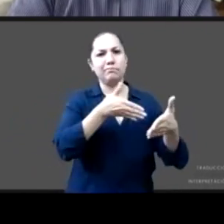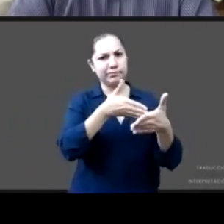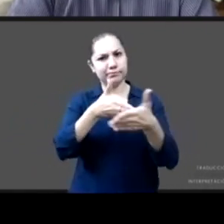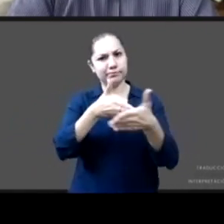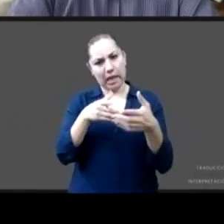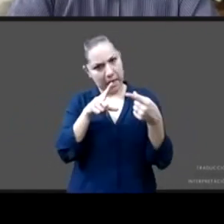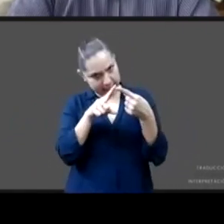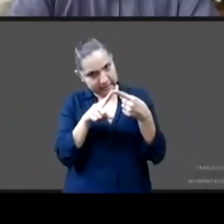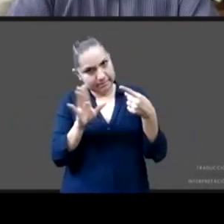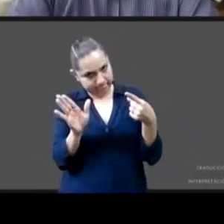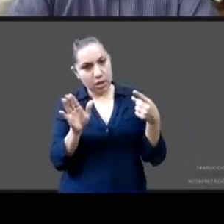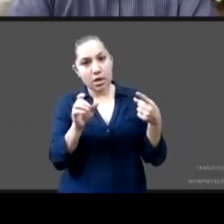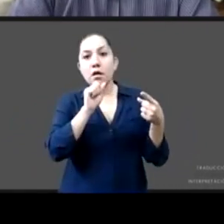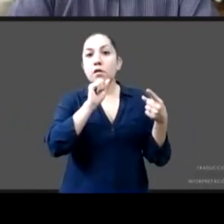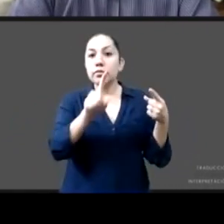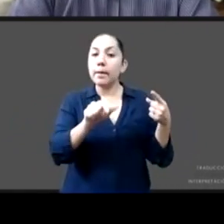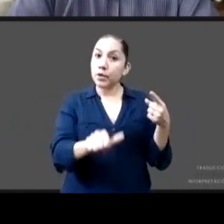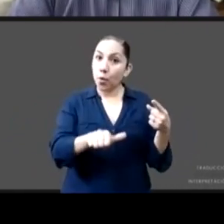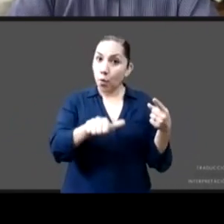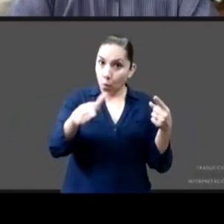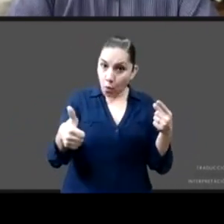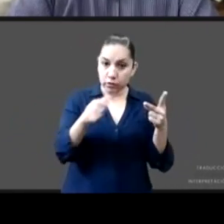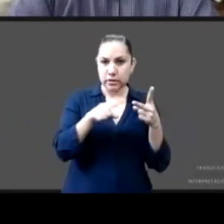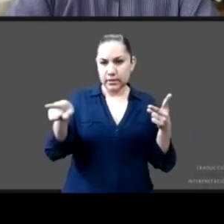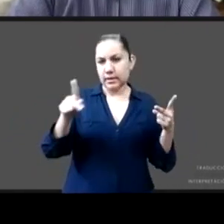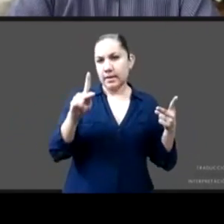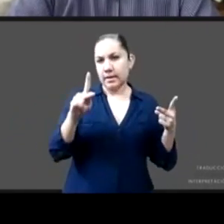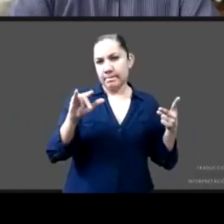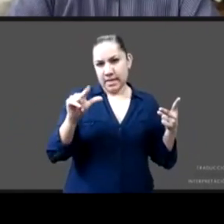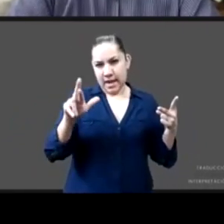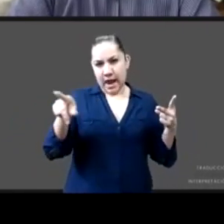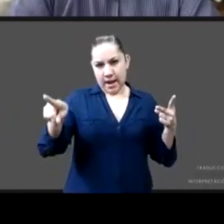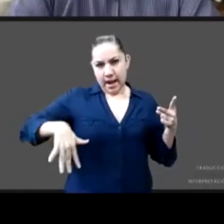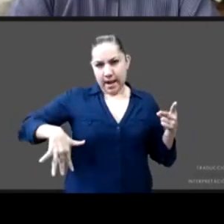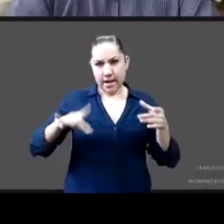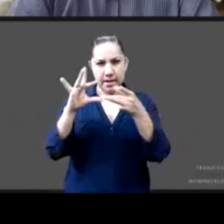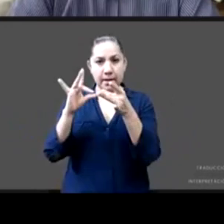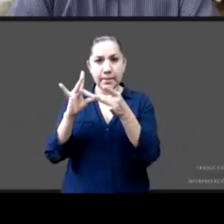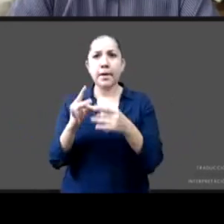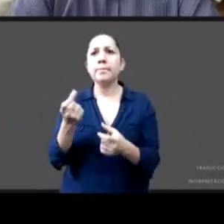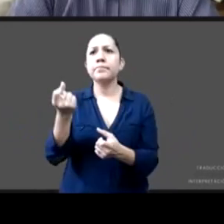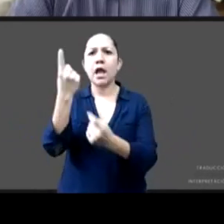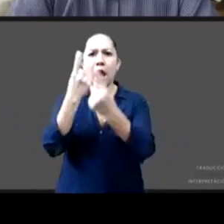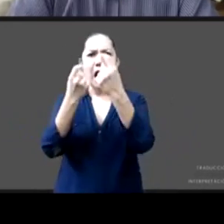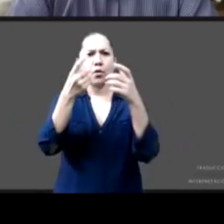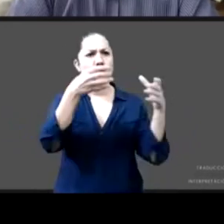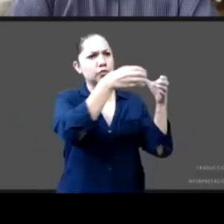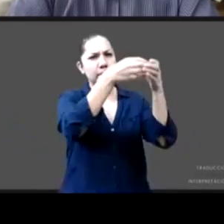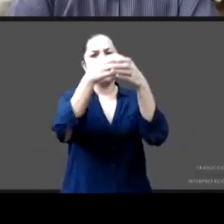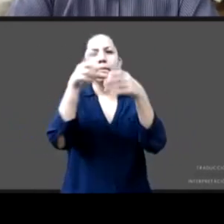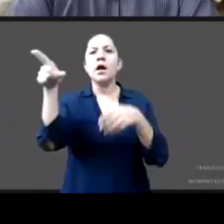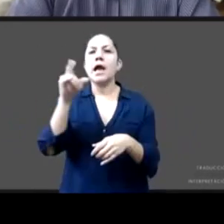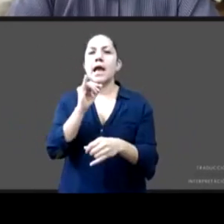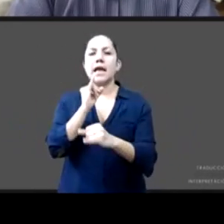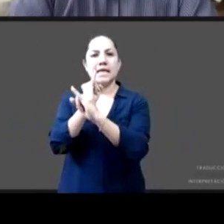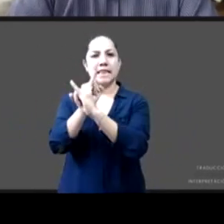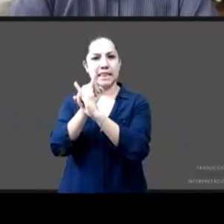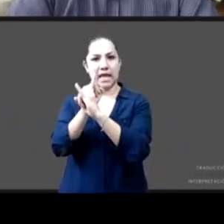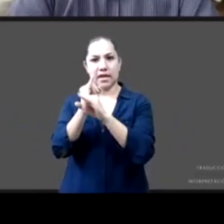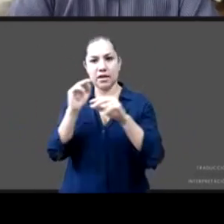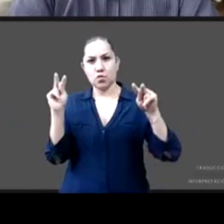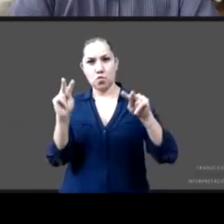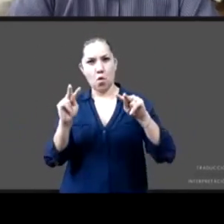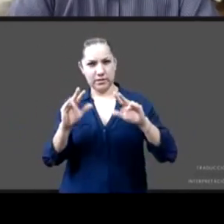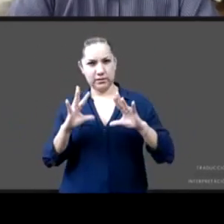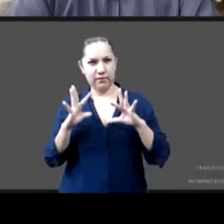eso que ya lo acaba también de mencionar Pilar, hay algunos organismos, por ejemplo, el Internet Watch Foundation y este tipo de instituciones que